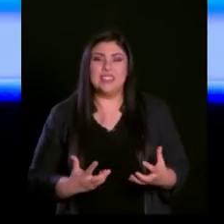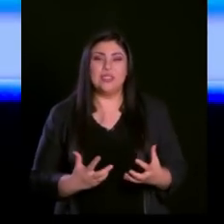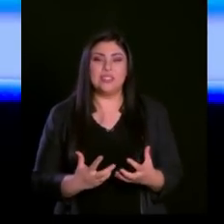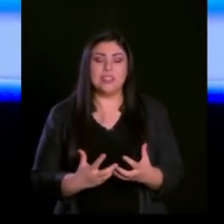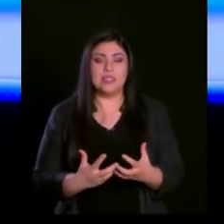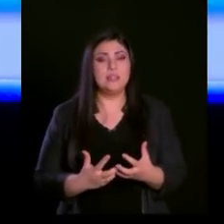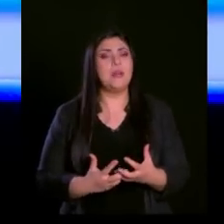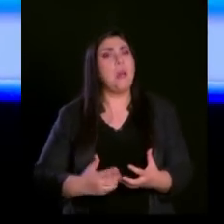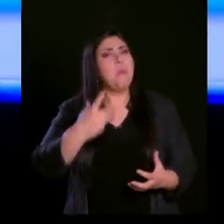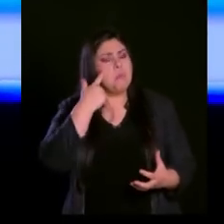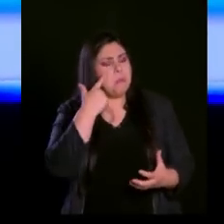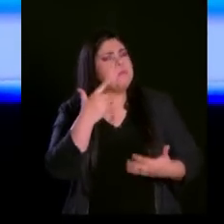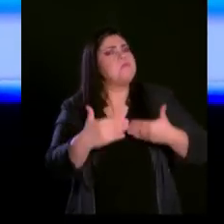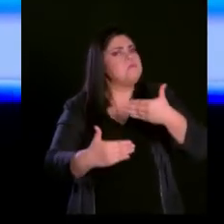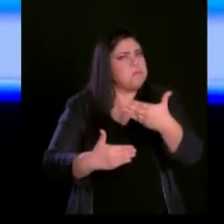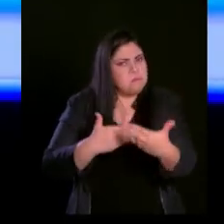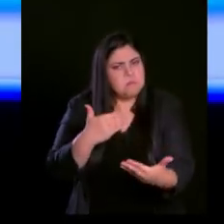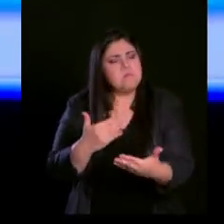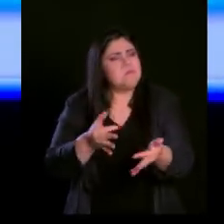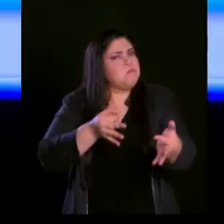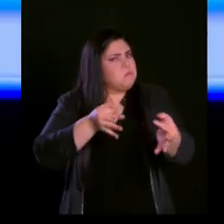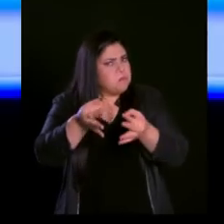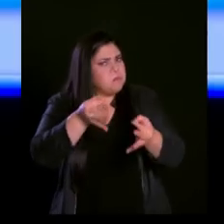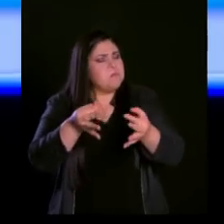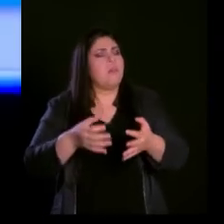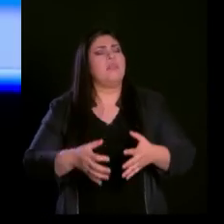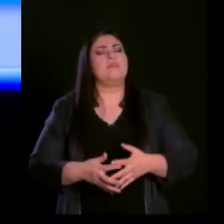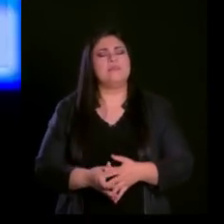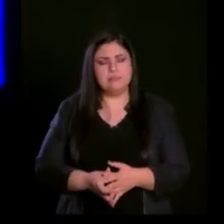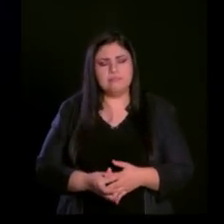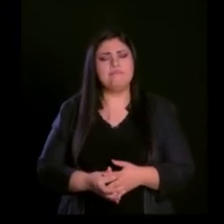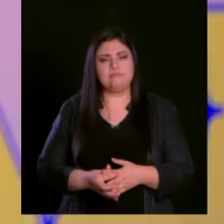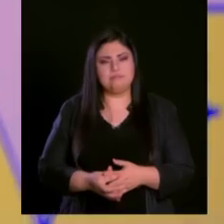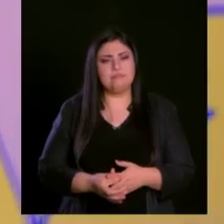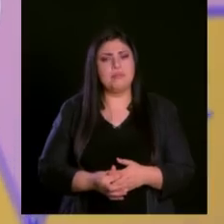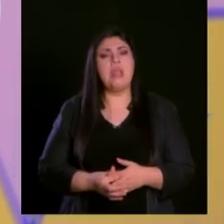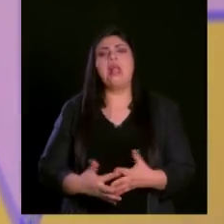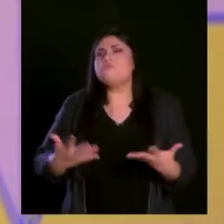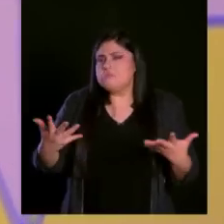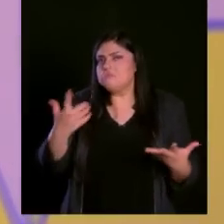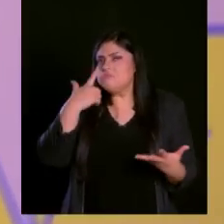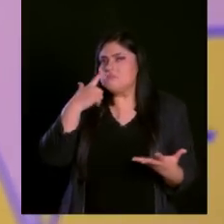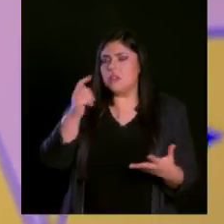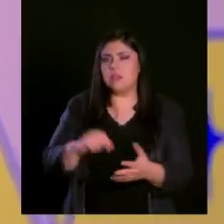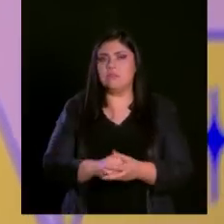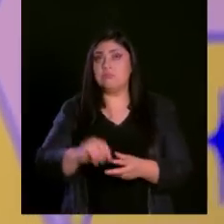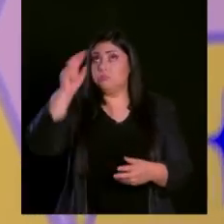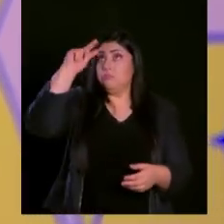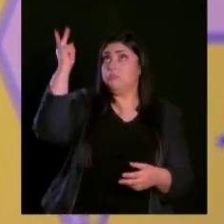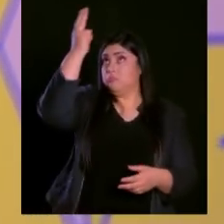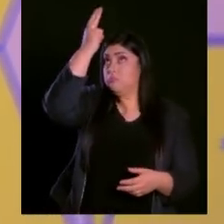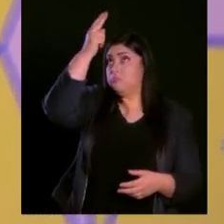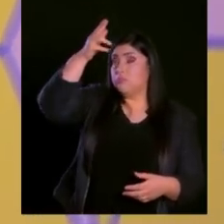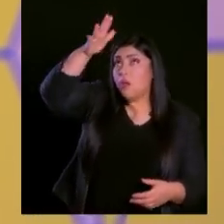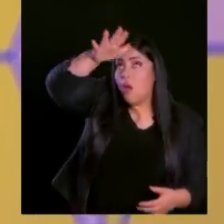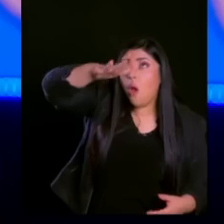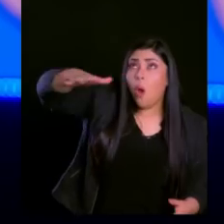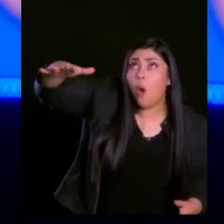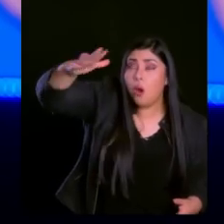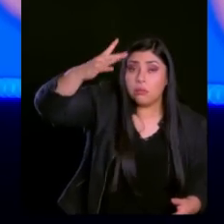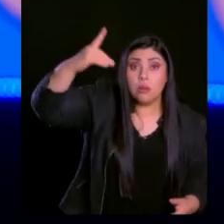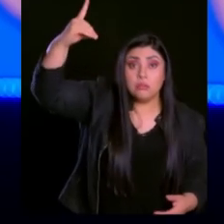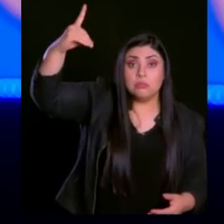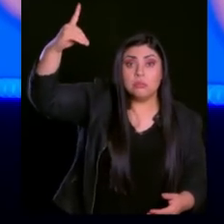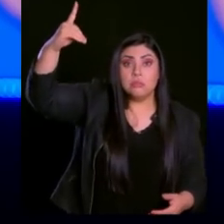que también quiero compartir el día de hoy es de que así como existe el reino de dios existe el reino de las